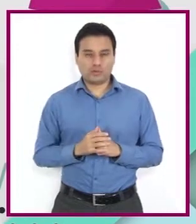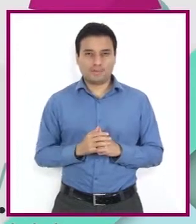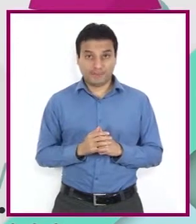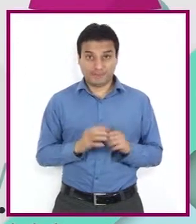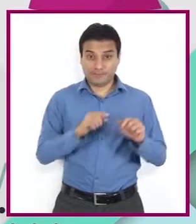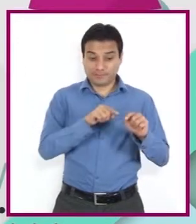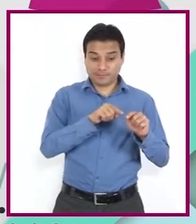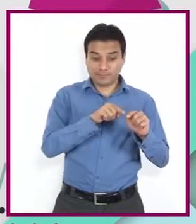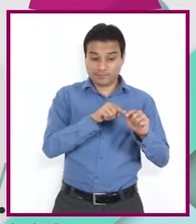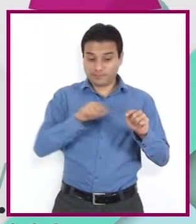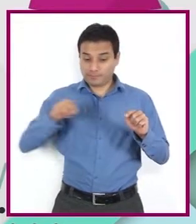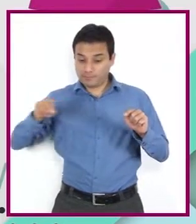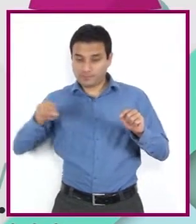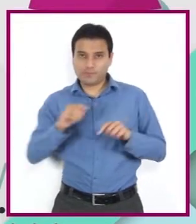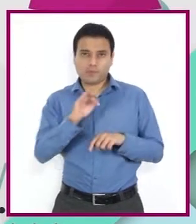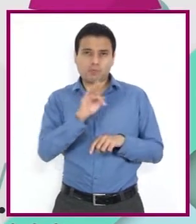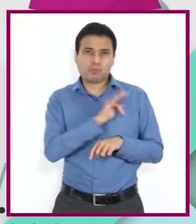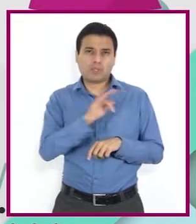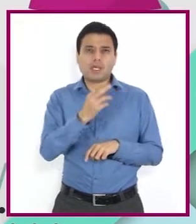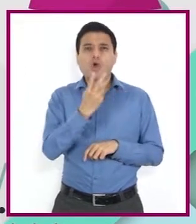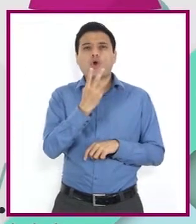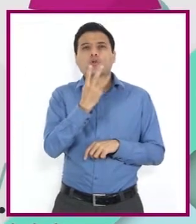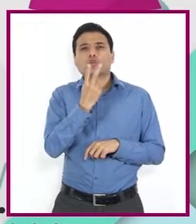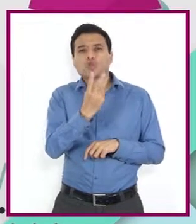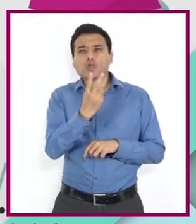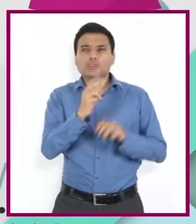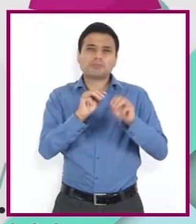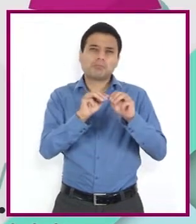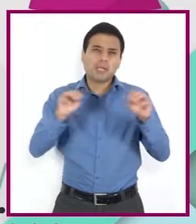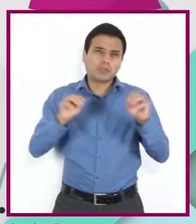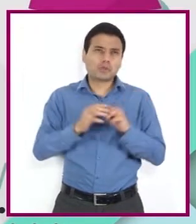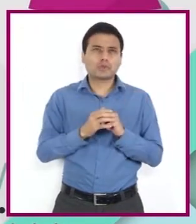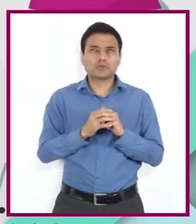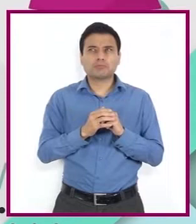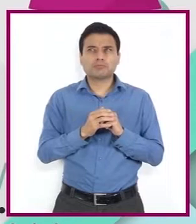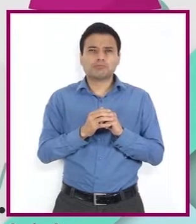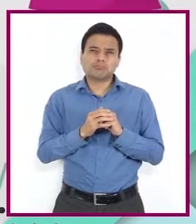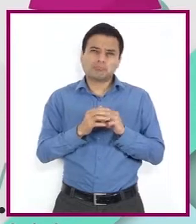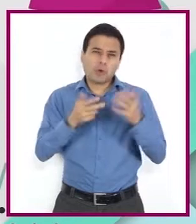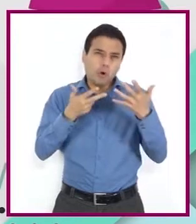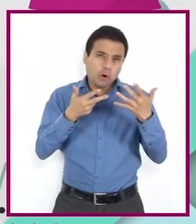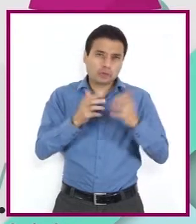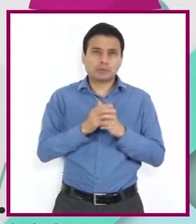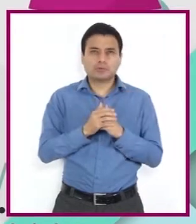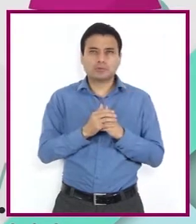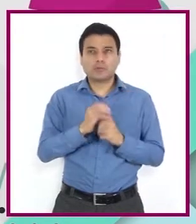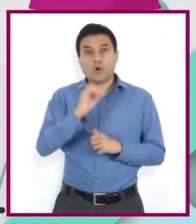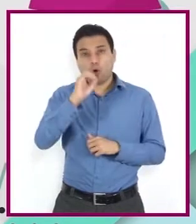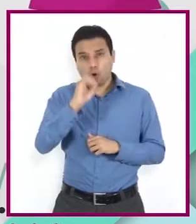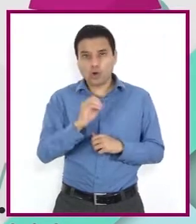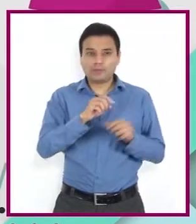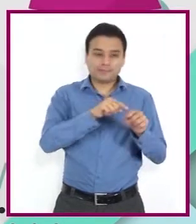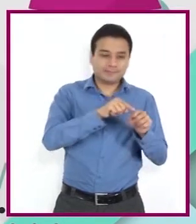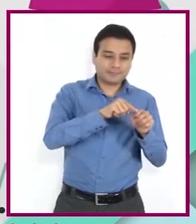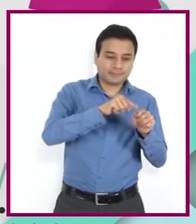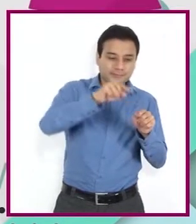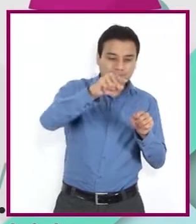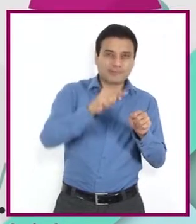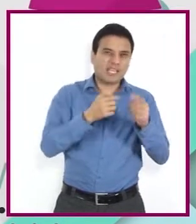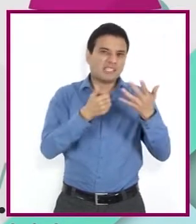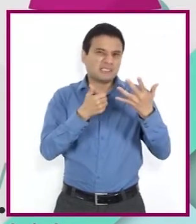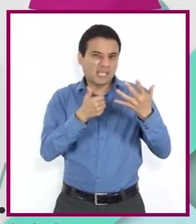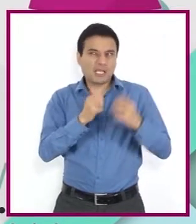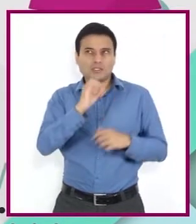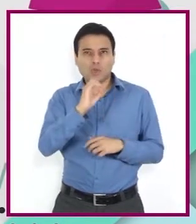jardín pueda medir 2 metros u 8 metros, o bien el largo del jardín pueda medir 6 metros